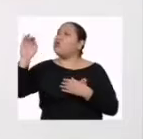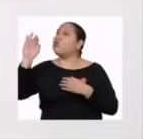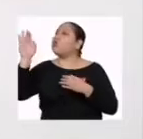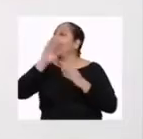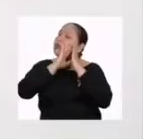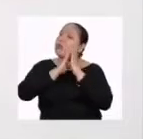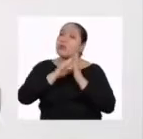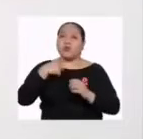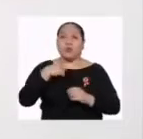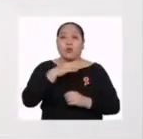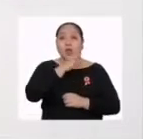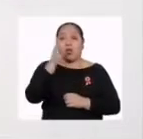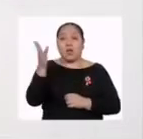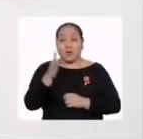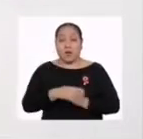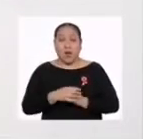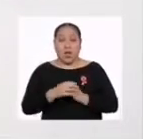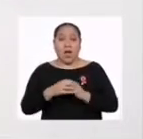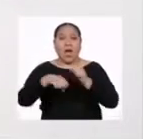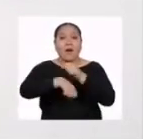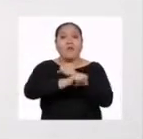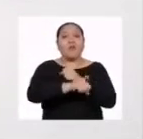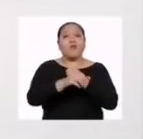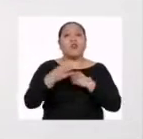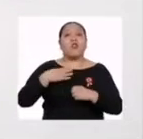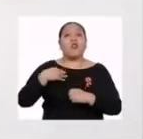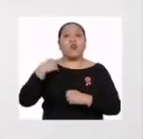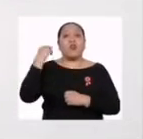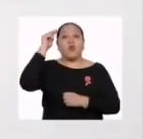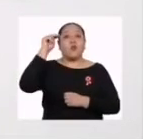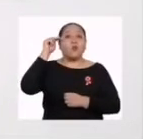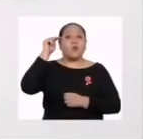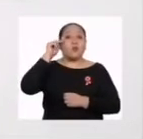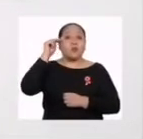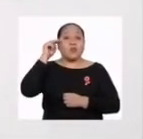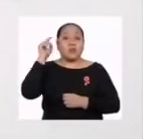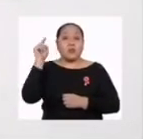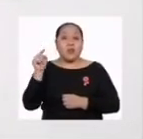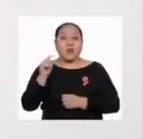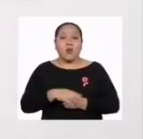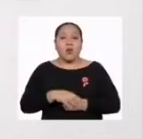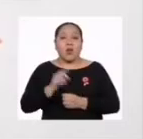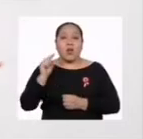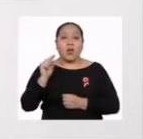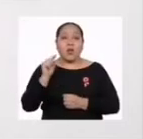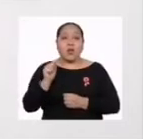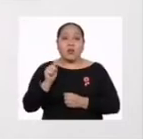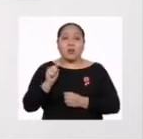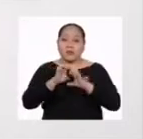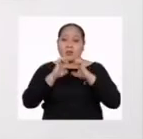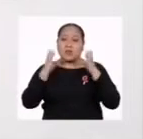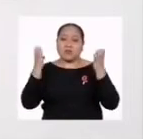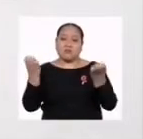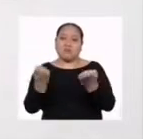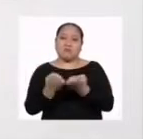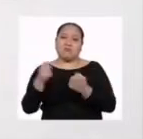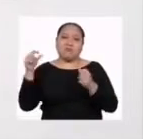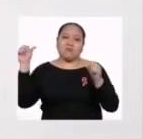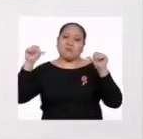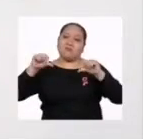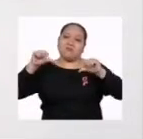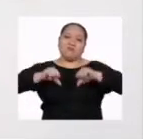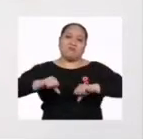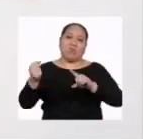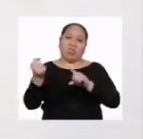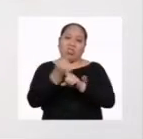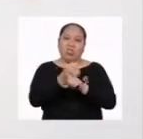Cuando iba al fútbol local con mi nieto, que debe tener la edad de tu padre, las tribunas eran violentas. Por eso,